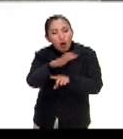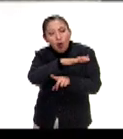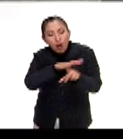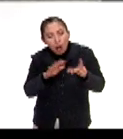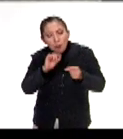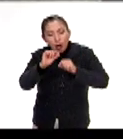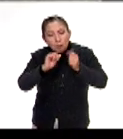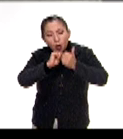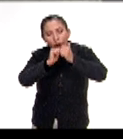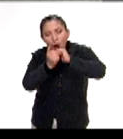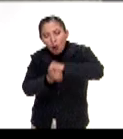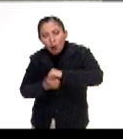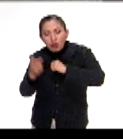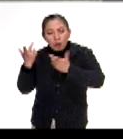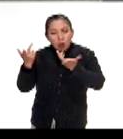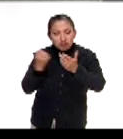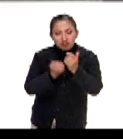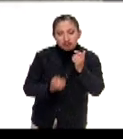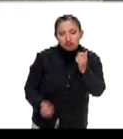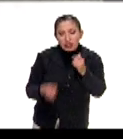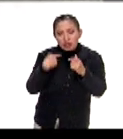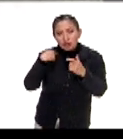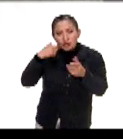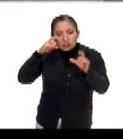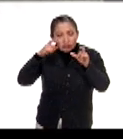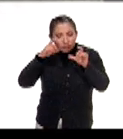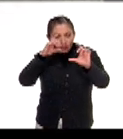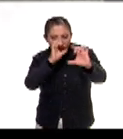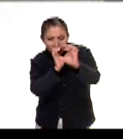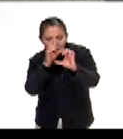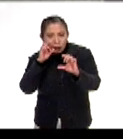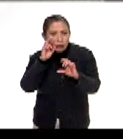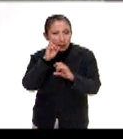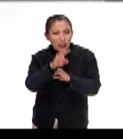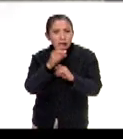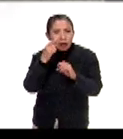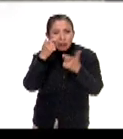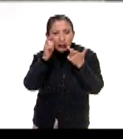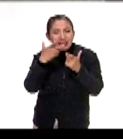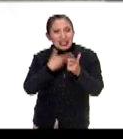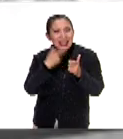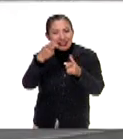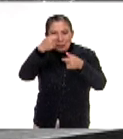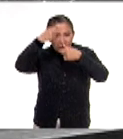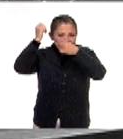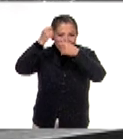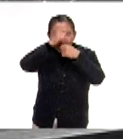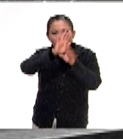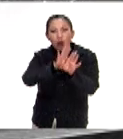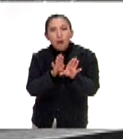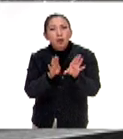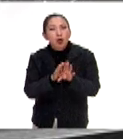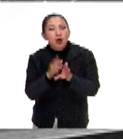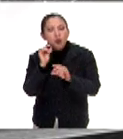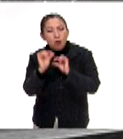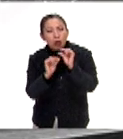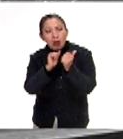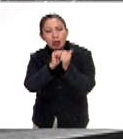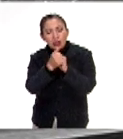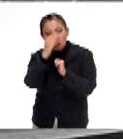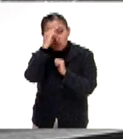va configurando una iconografía con sus lentes, con la manera que tenía de peinarse, cómo van pasando